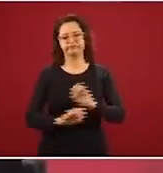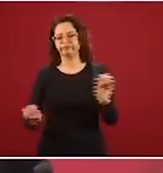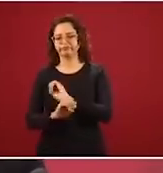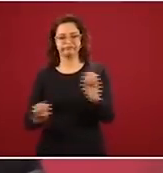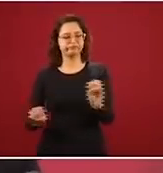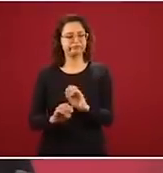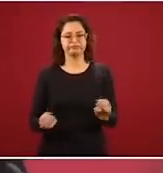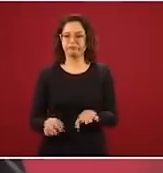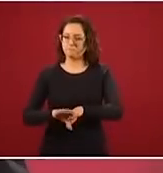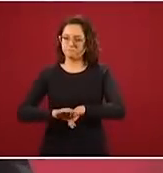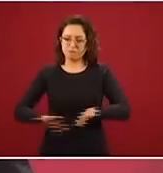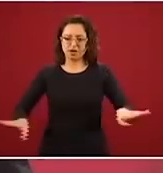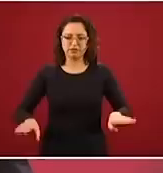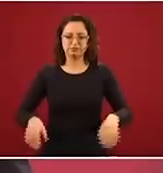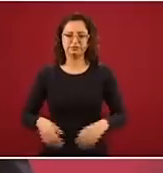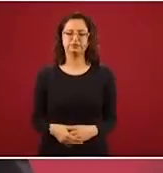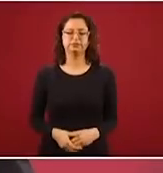parejo.